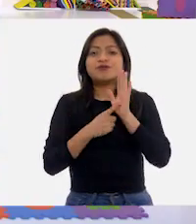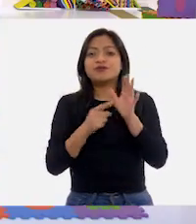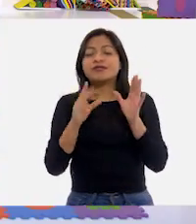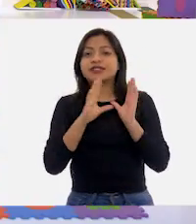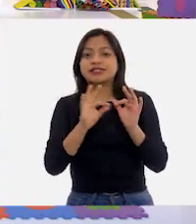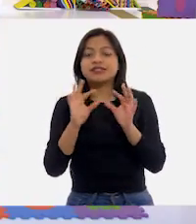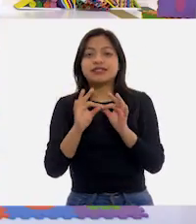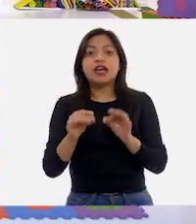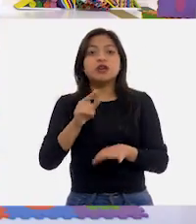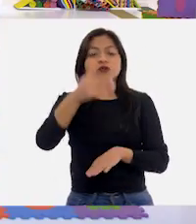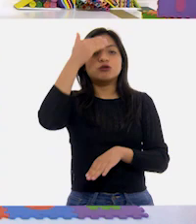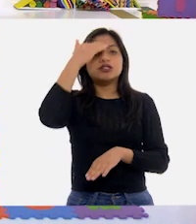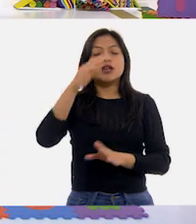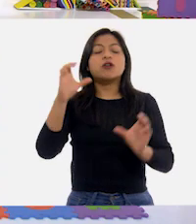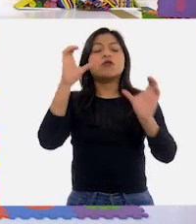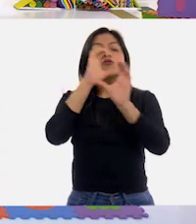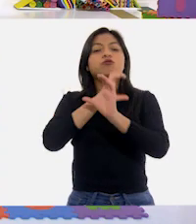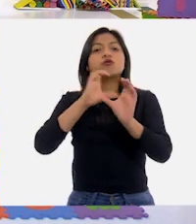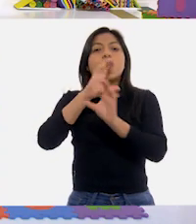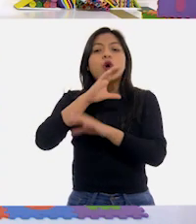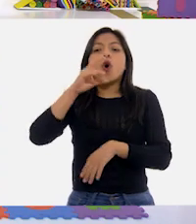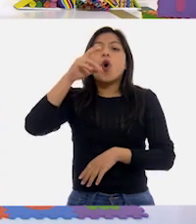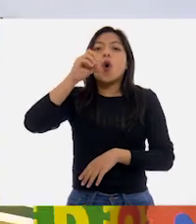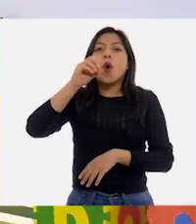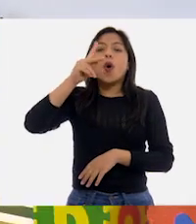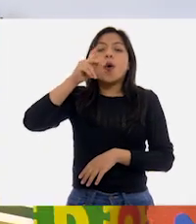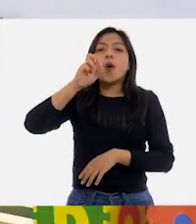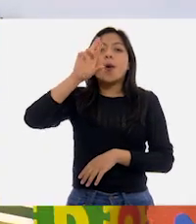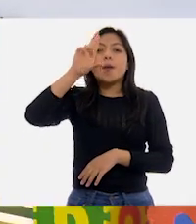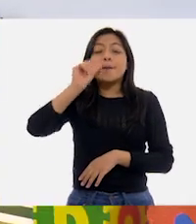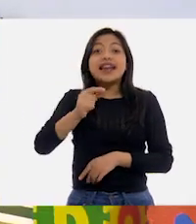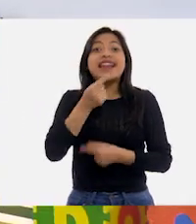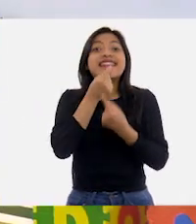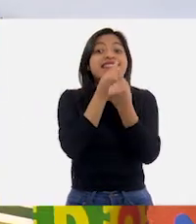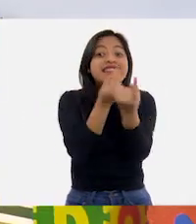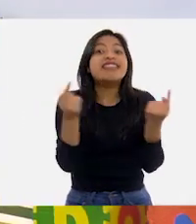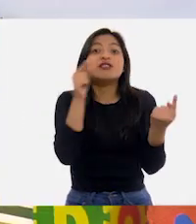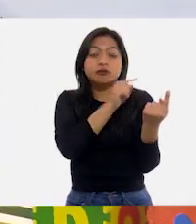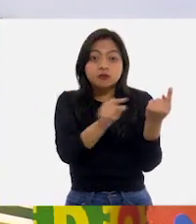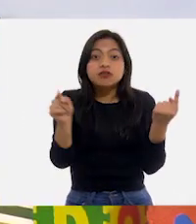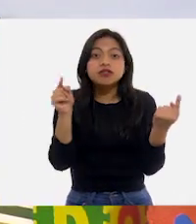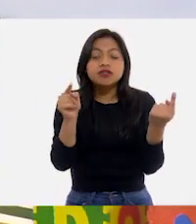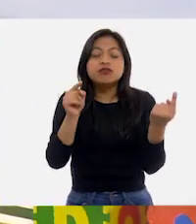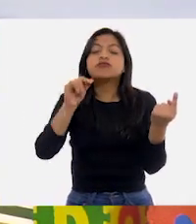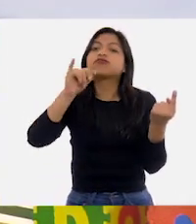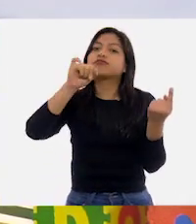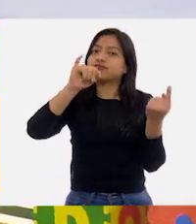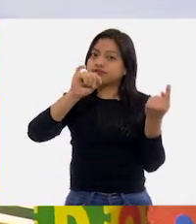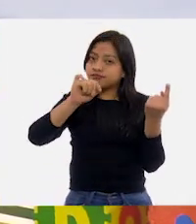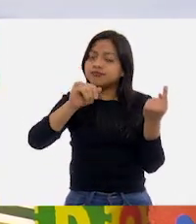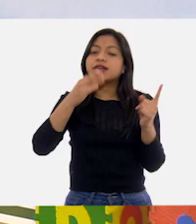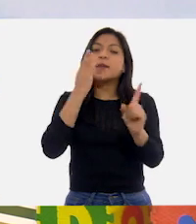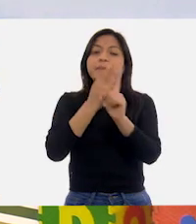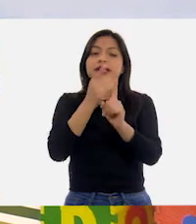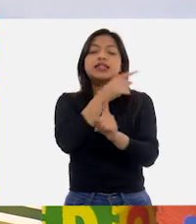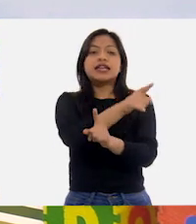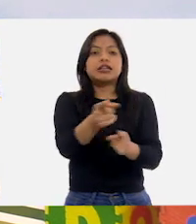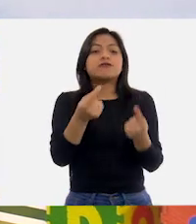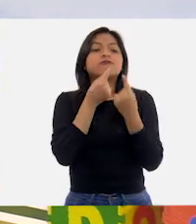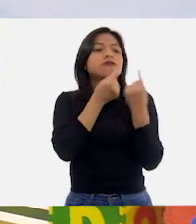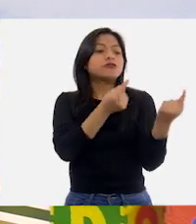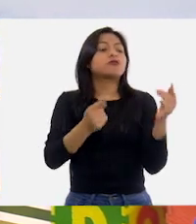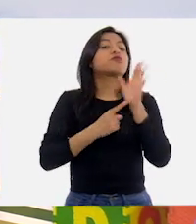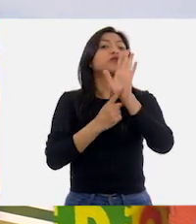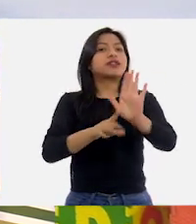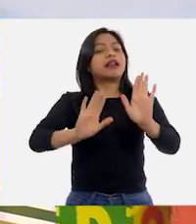que también existe la ópera para niños? Hay ópera para niños, específicamente para niños. Específicamente para niños. Pero antes de entrar en